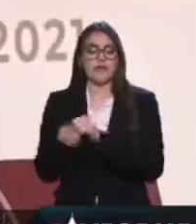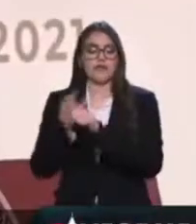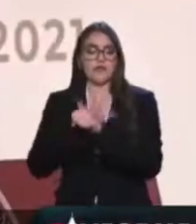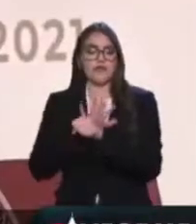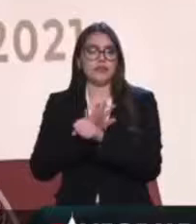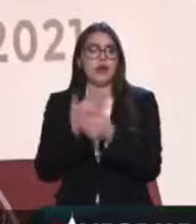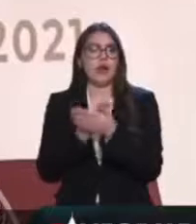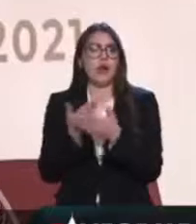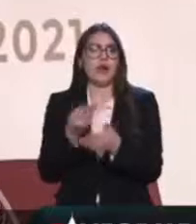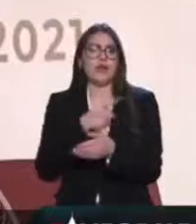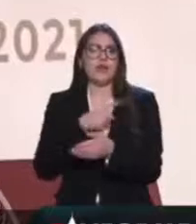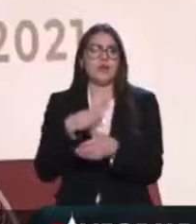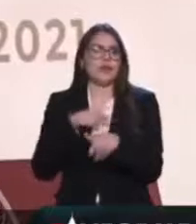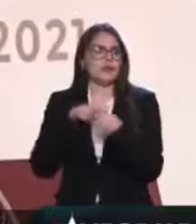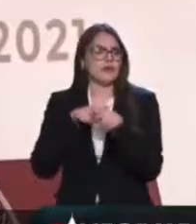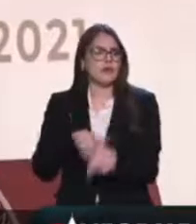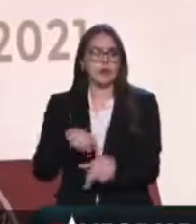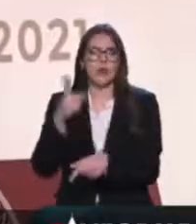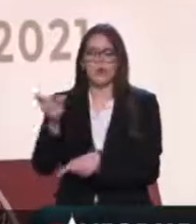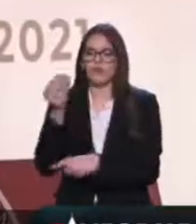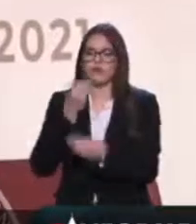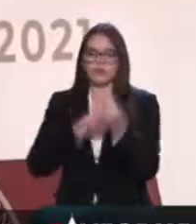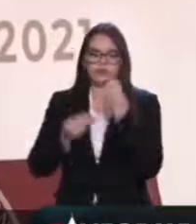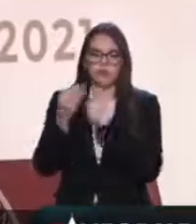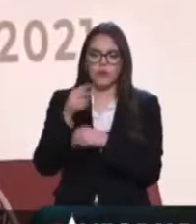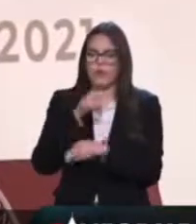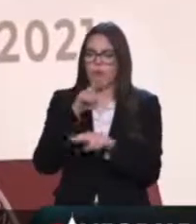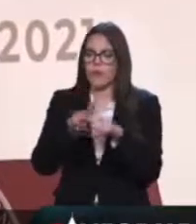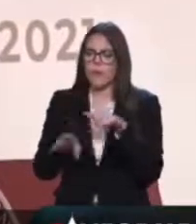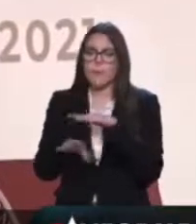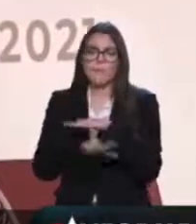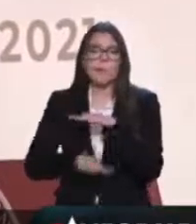su consumo básico y algo muy importante,